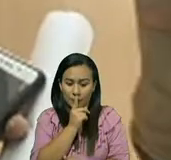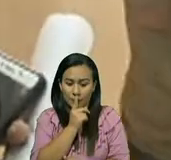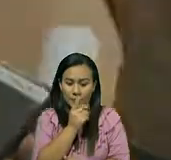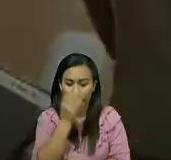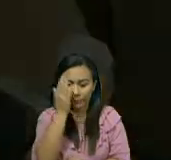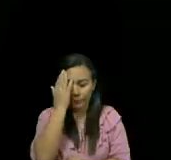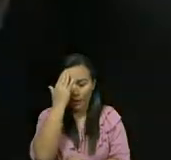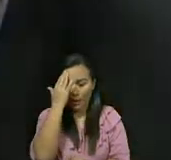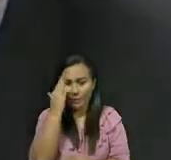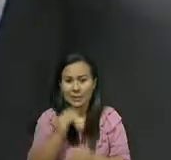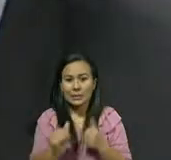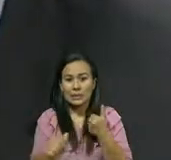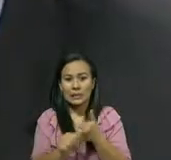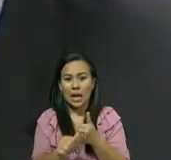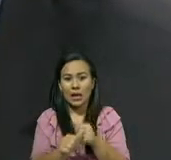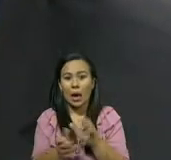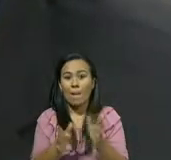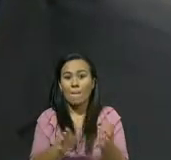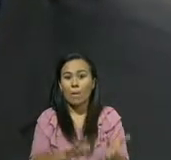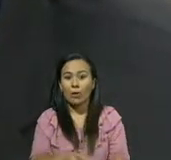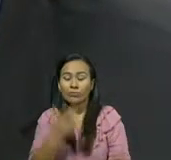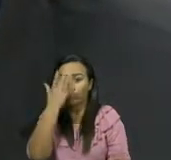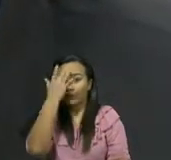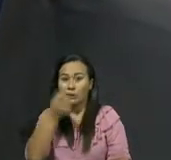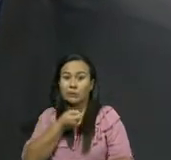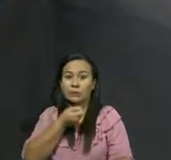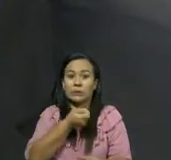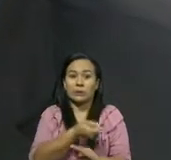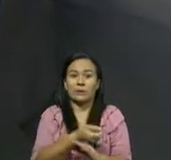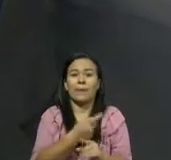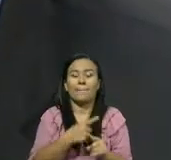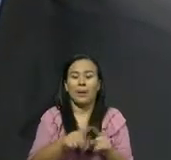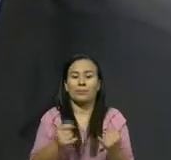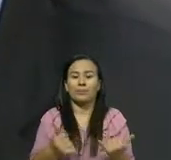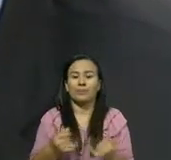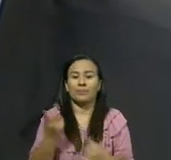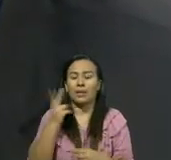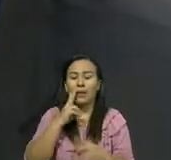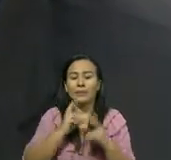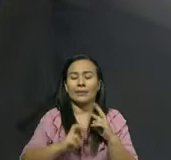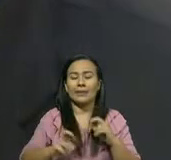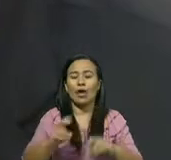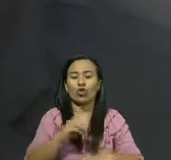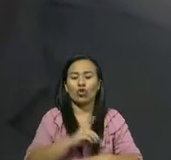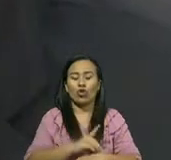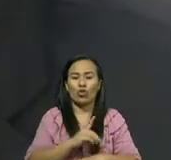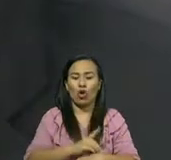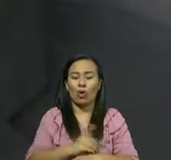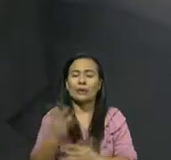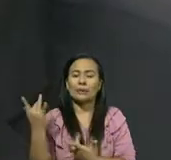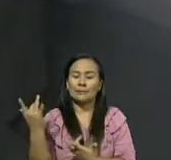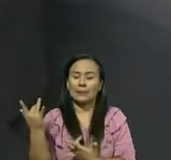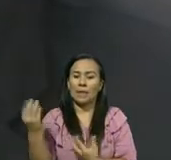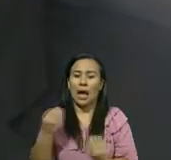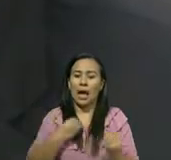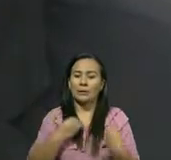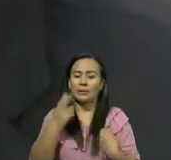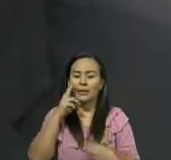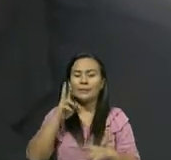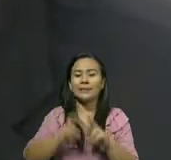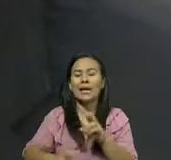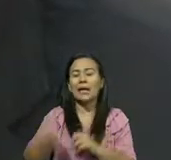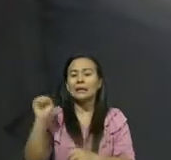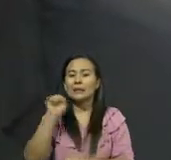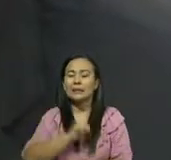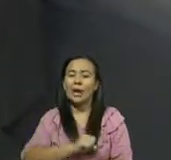al reconocimiento de carácter médico que se dispone, pues se va a hacer un análisis a fin de poder establecer si se trataría de una